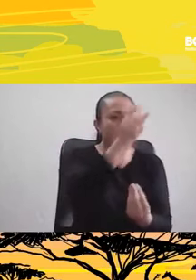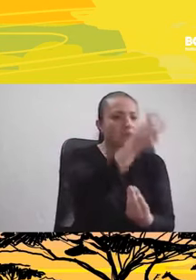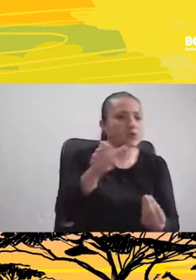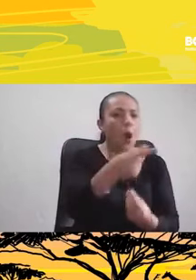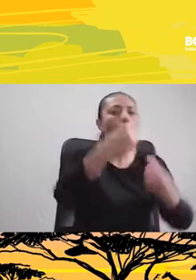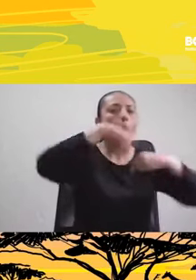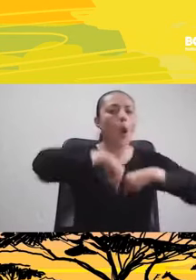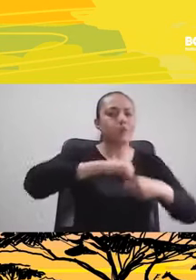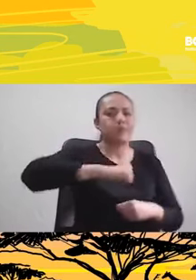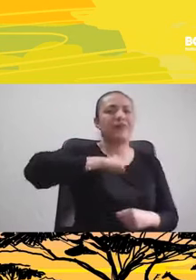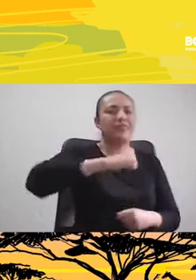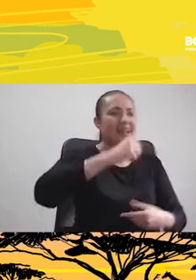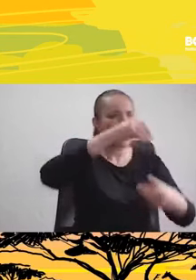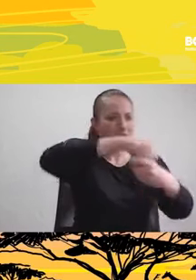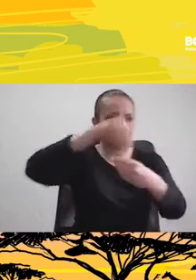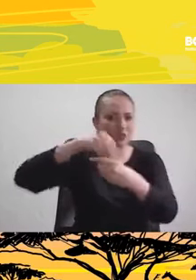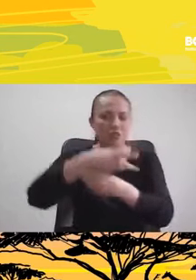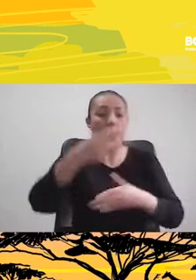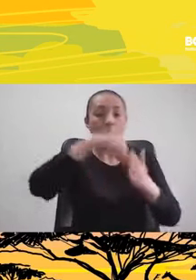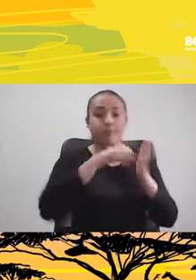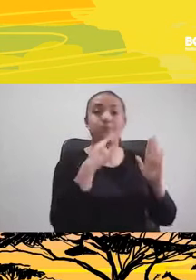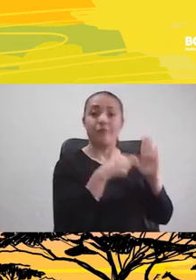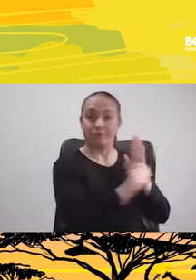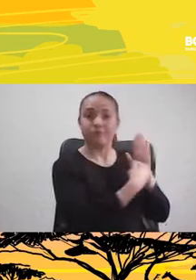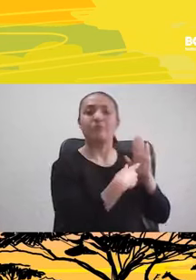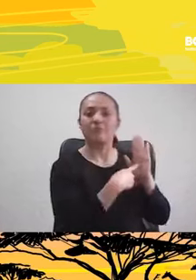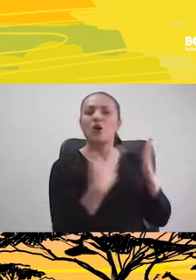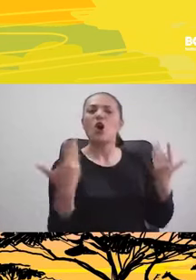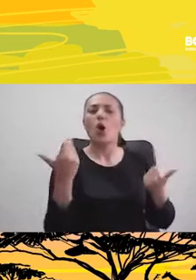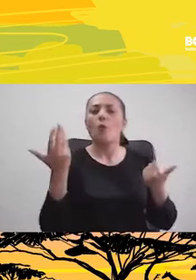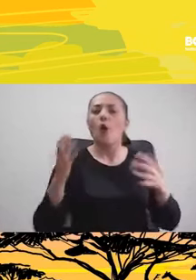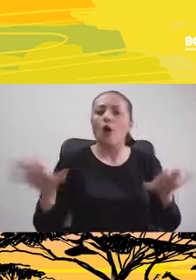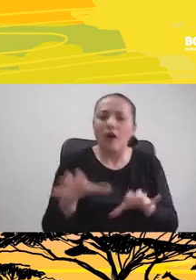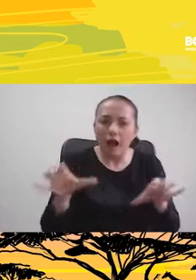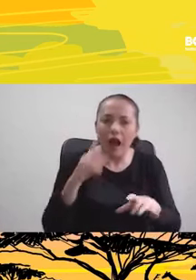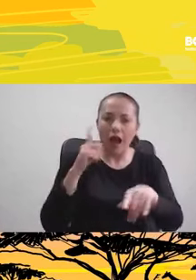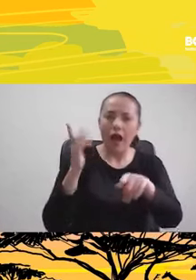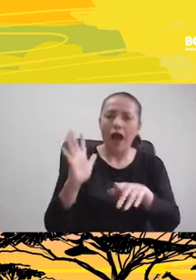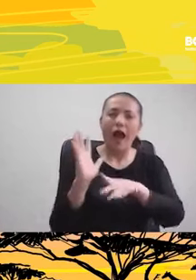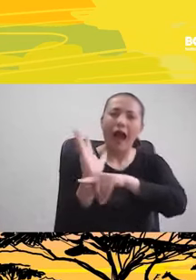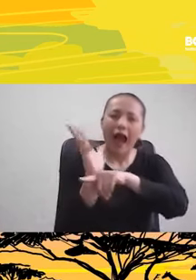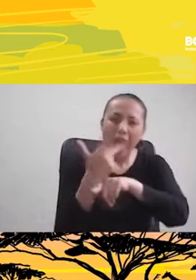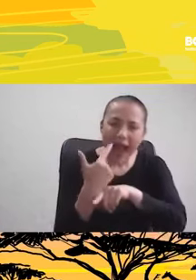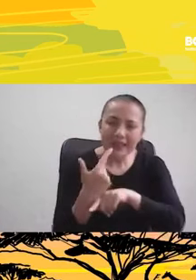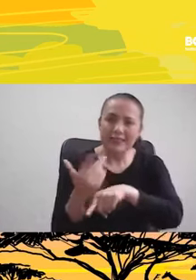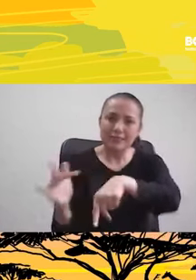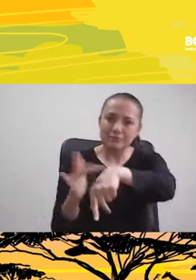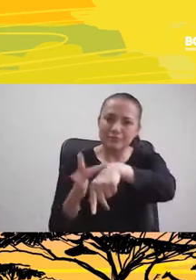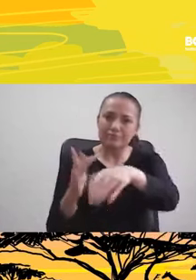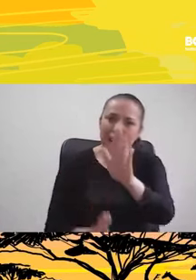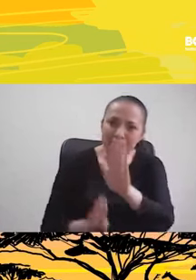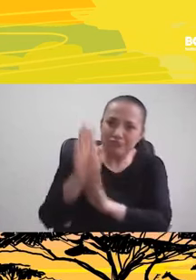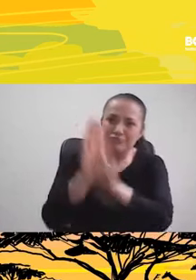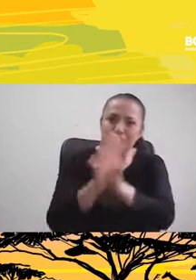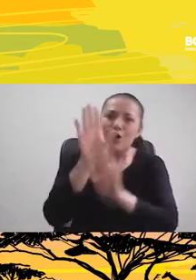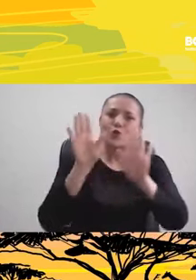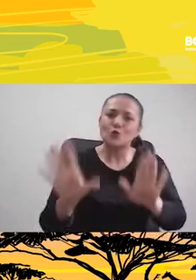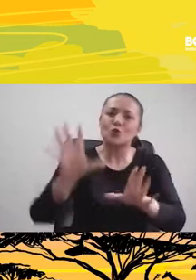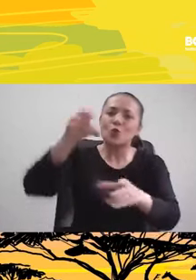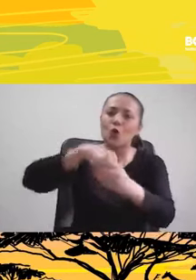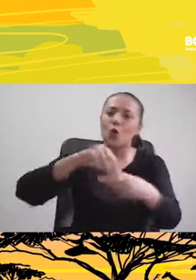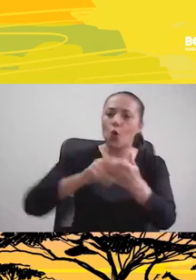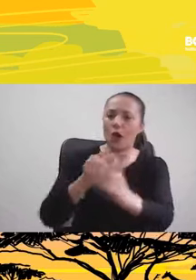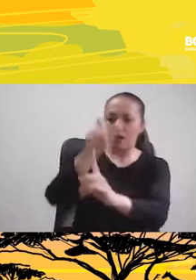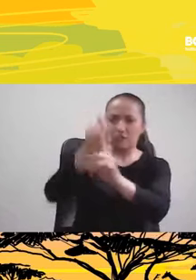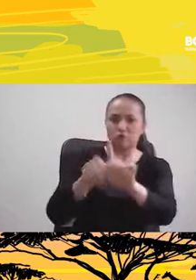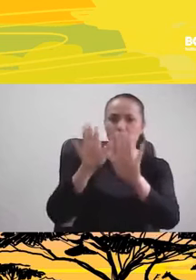interior, mediante la promoción de las artes que contribuyan al desarrollo de los integrantes como sujetos